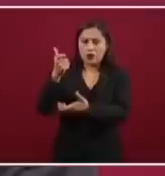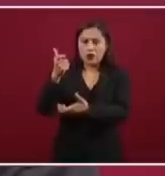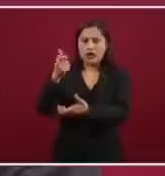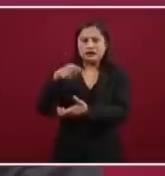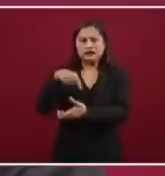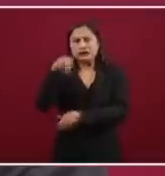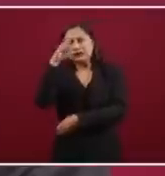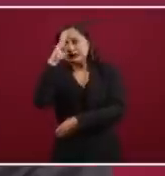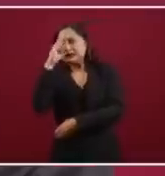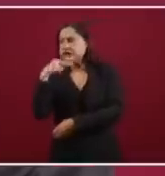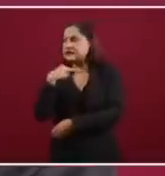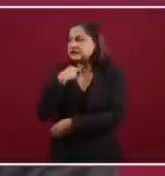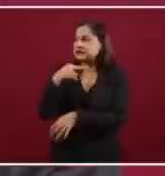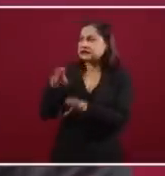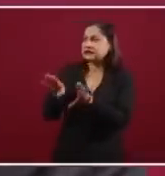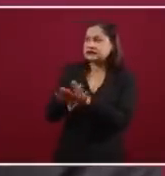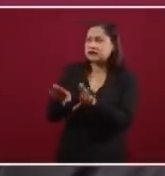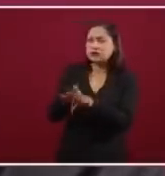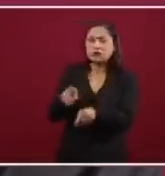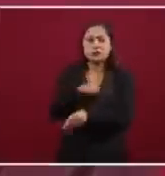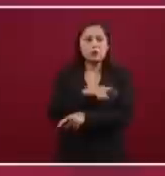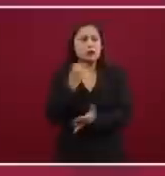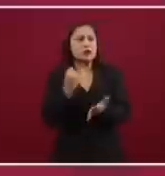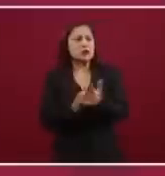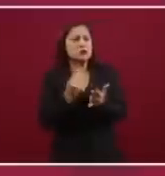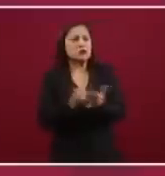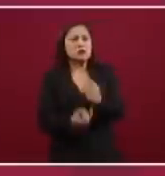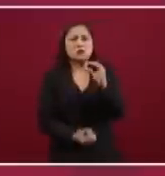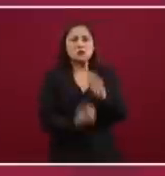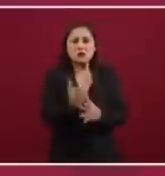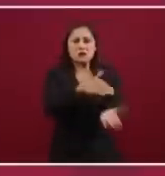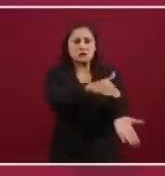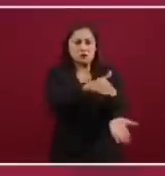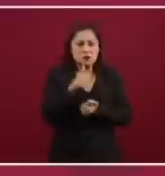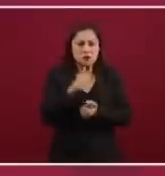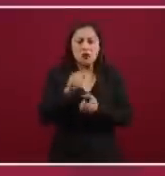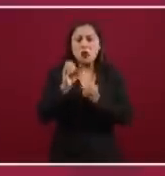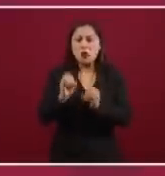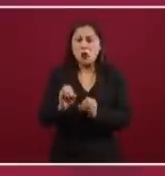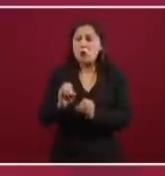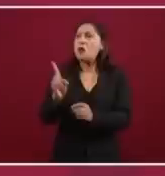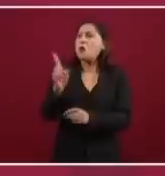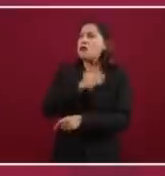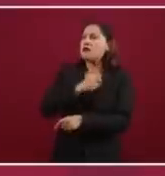nuevos, ni que haya déficit para aumentar la deuda.